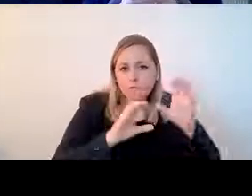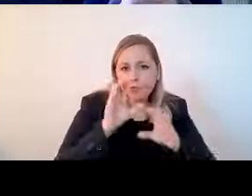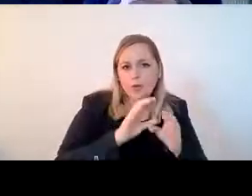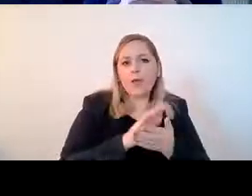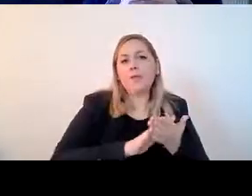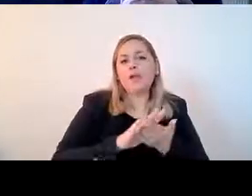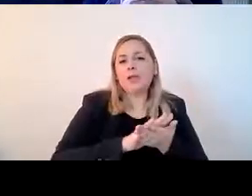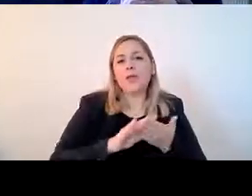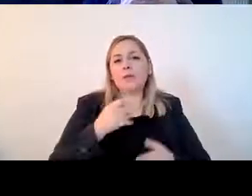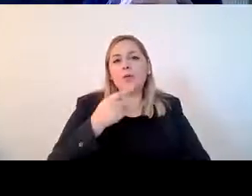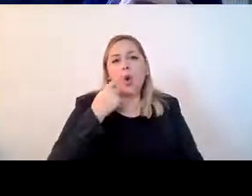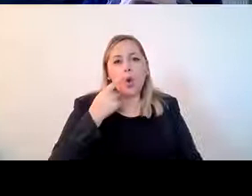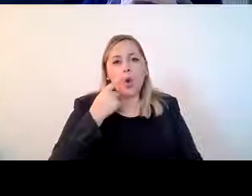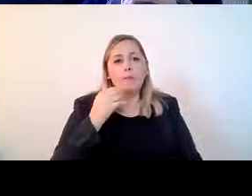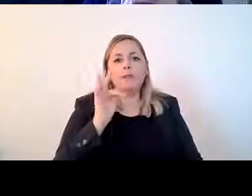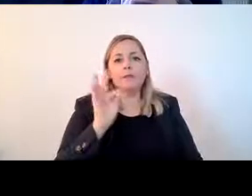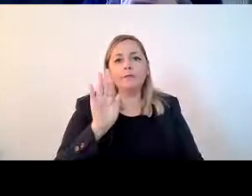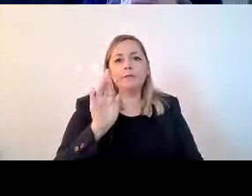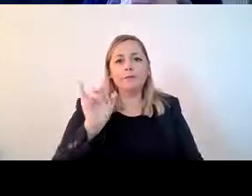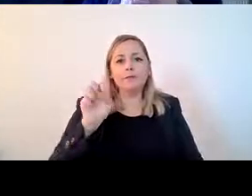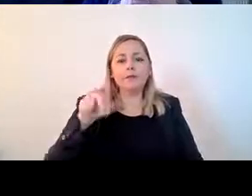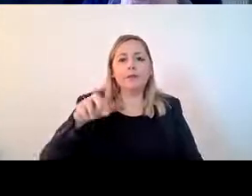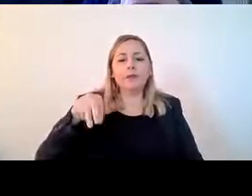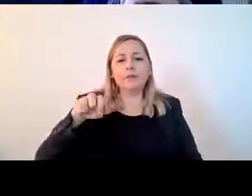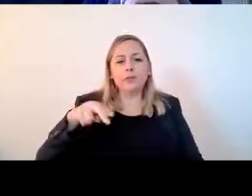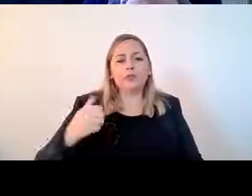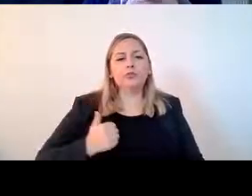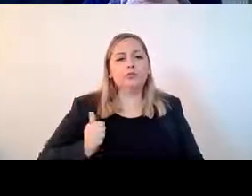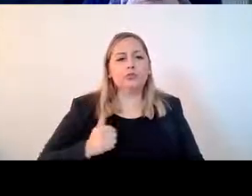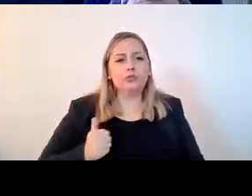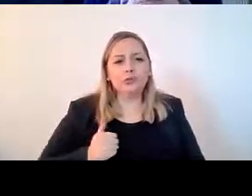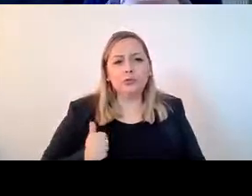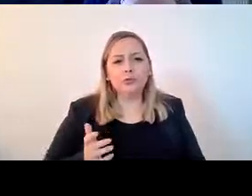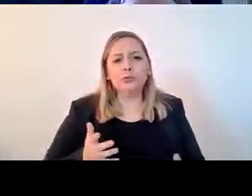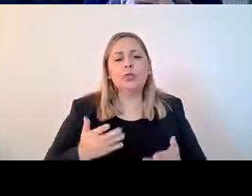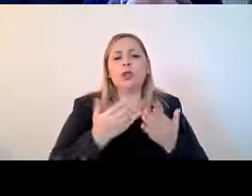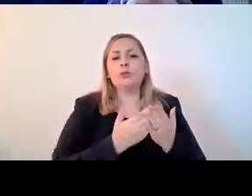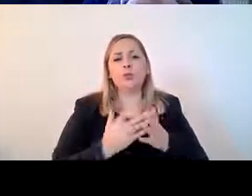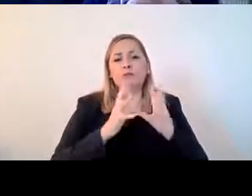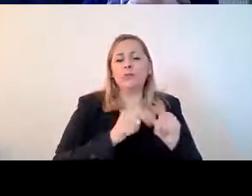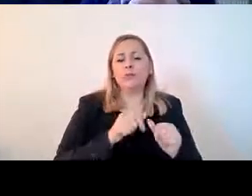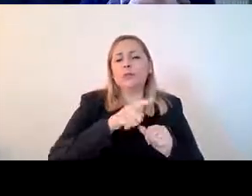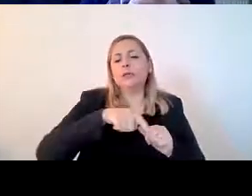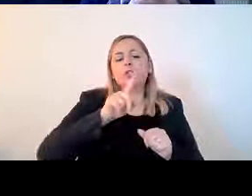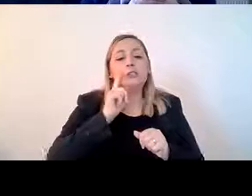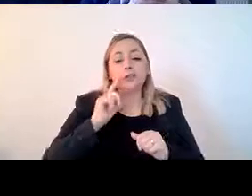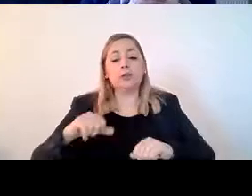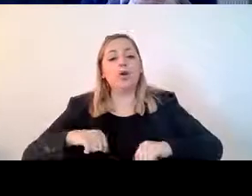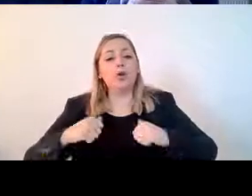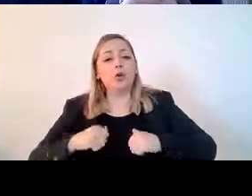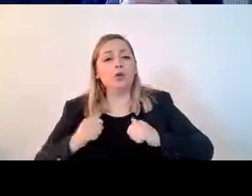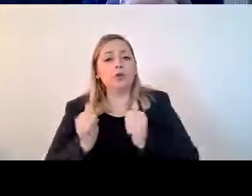estudiar hace bastante tiempo las familias de las personas que tenían un adolescente con